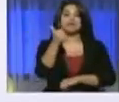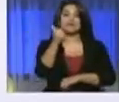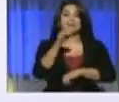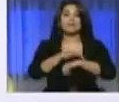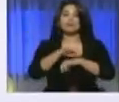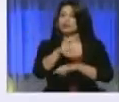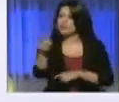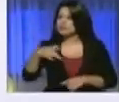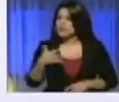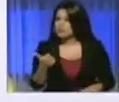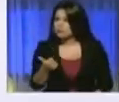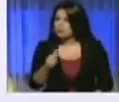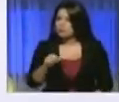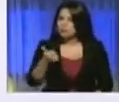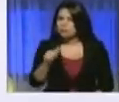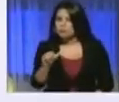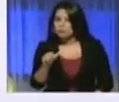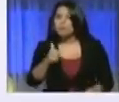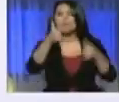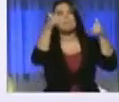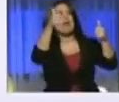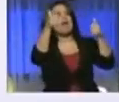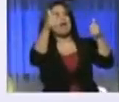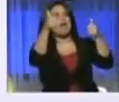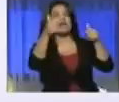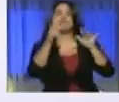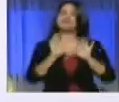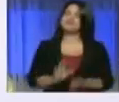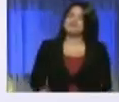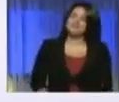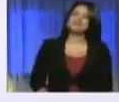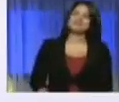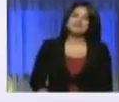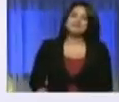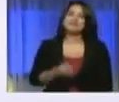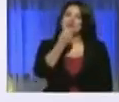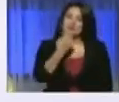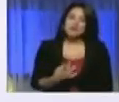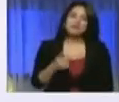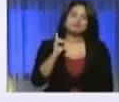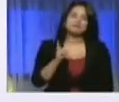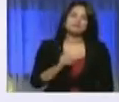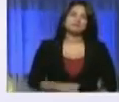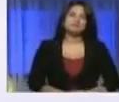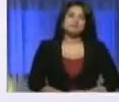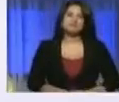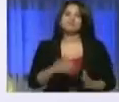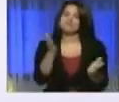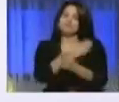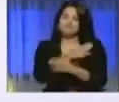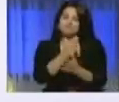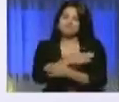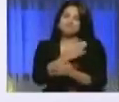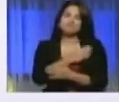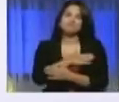sienten? Muy bien, muy bien. Está bien, vale. Los felicito. Estuvimos,